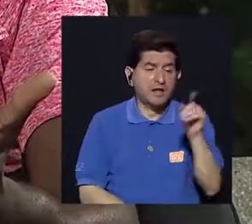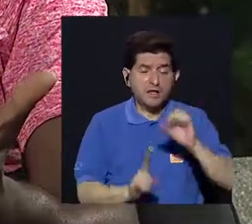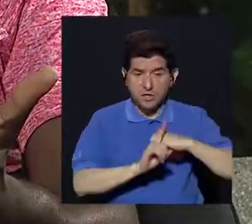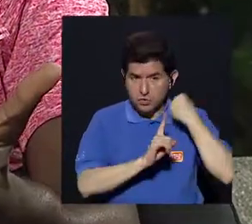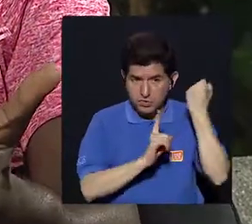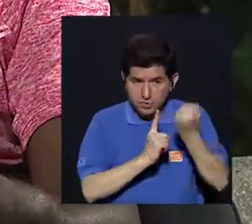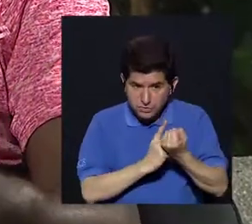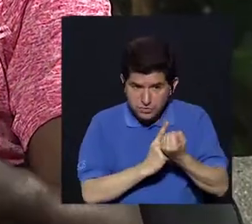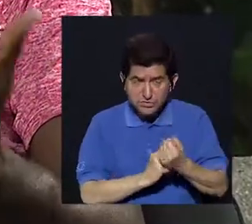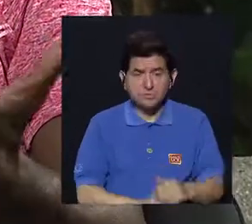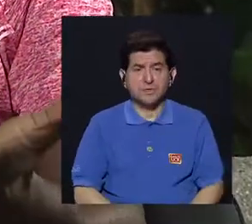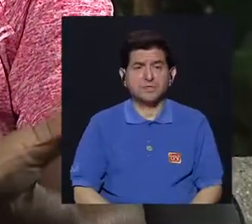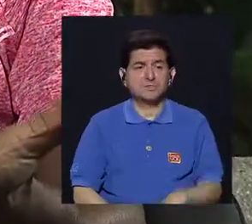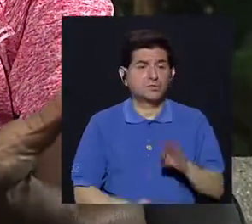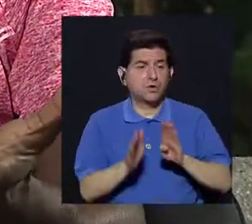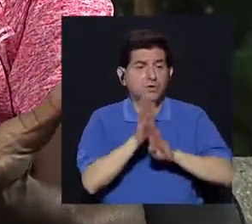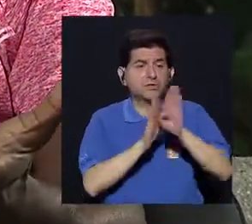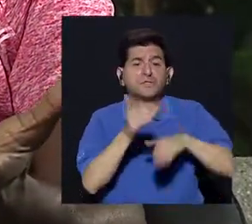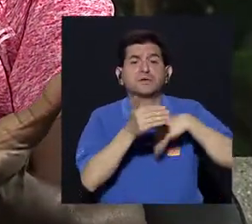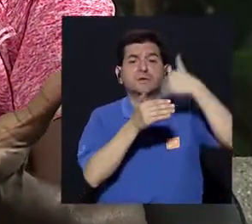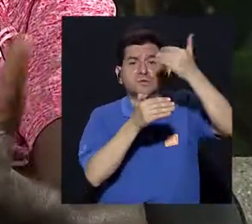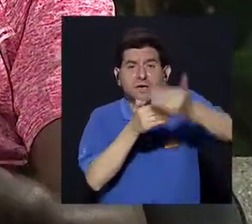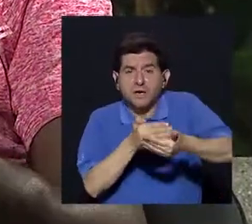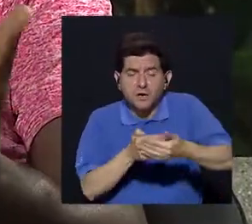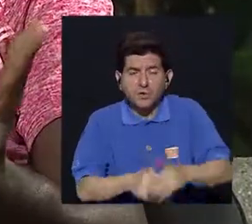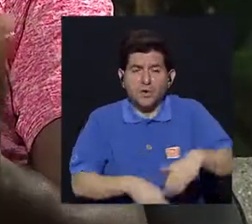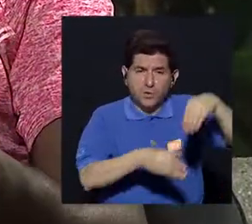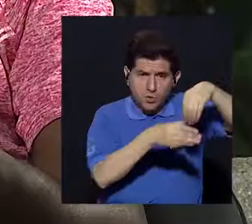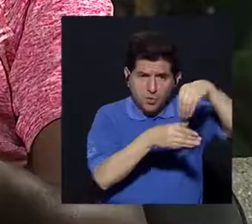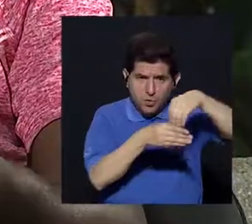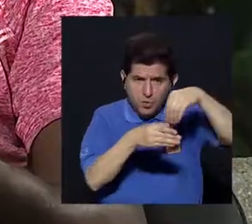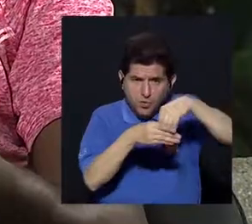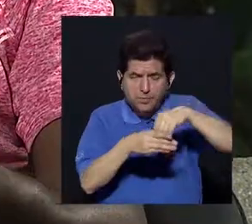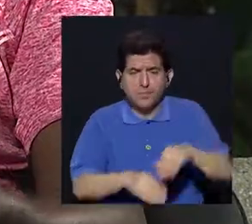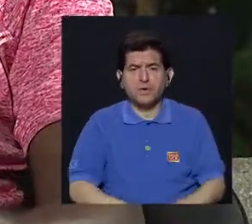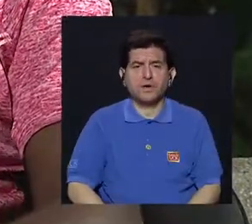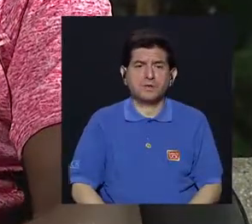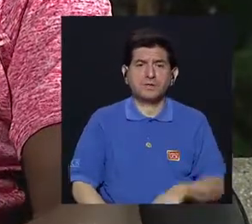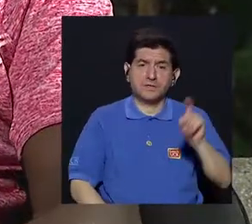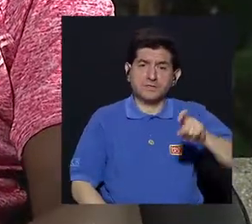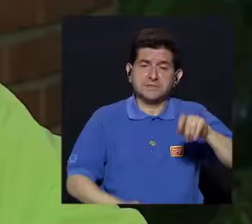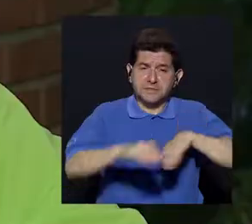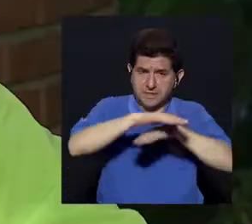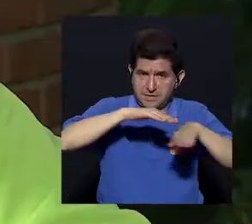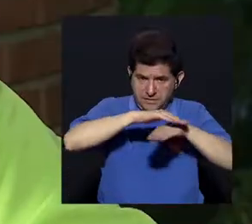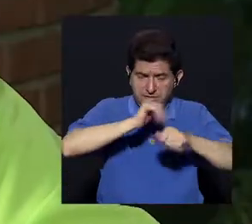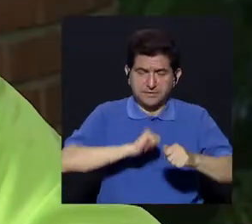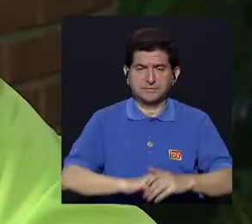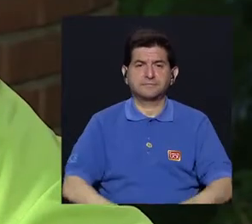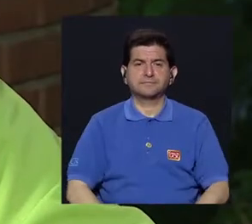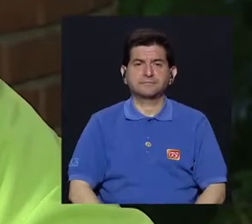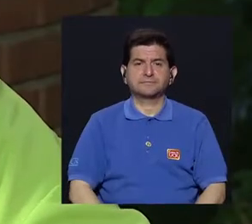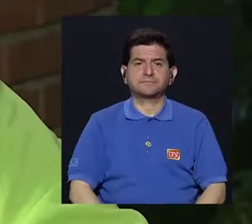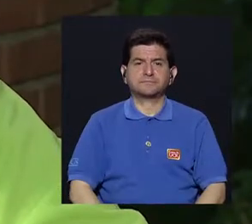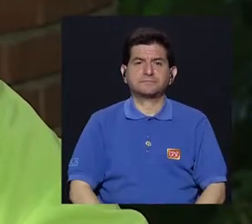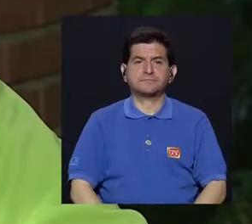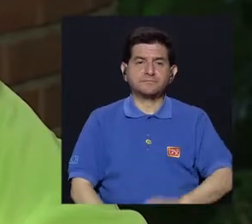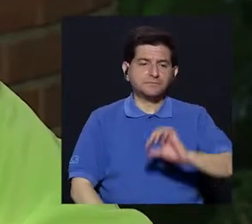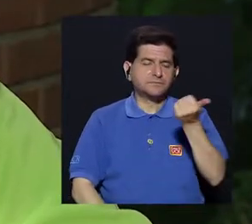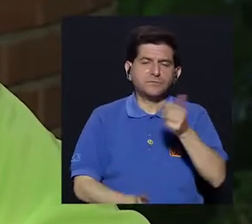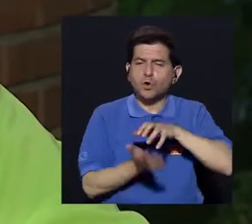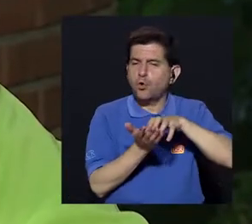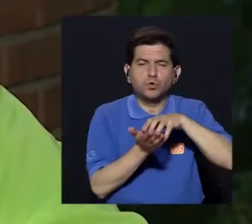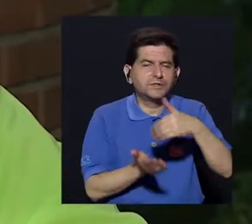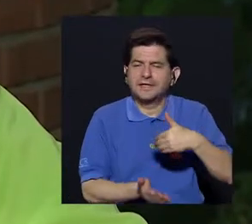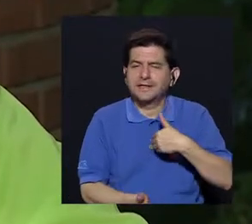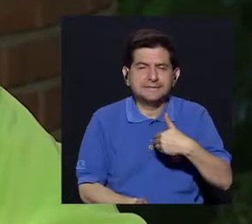esa condición para empezar a desarrollar esos componentes básicos, ¿verdad? Sí. Otra duda